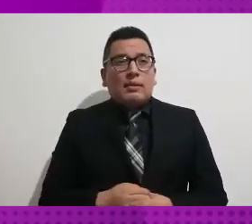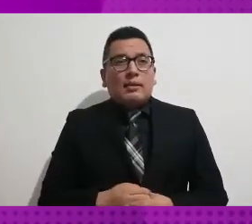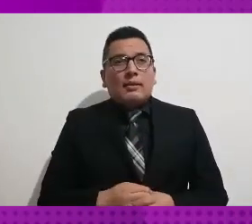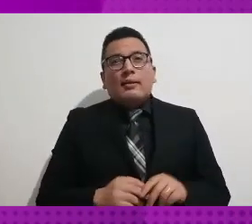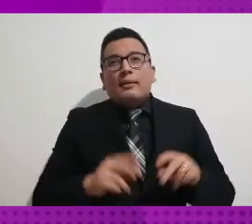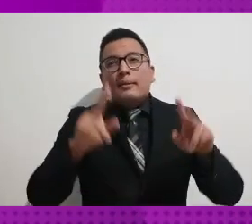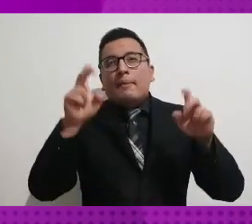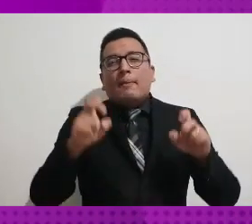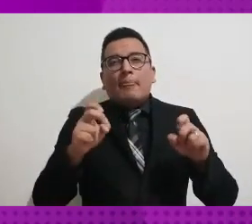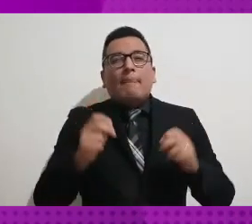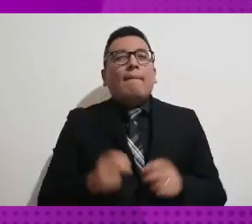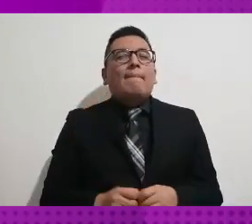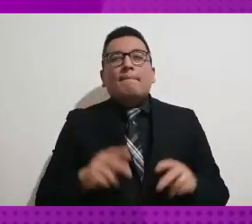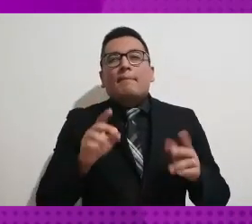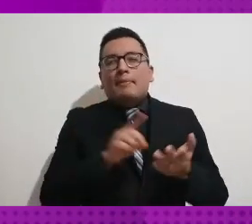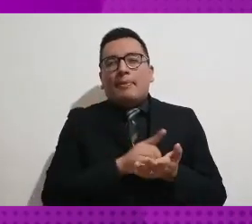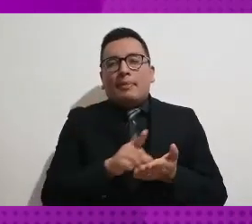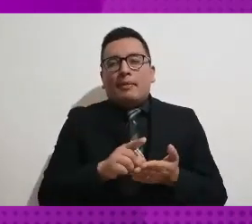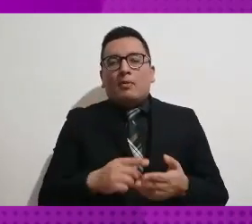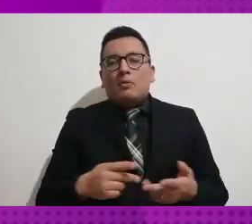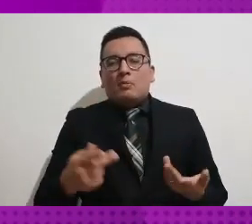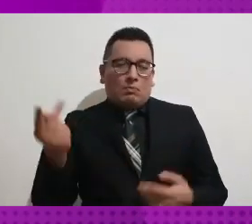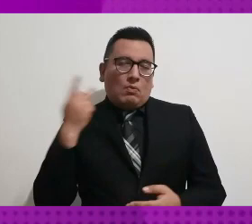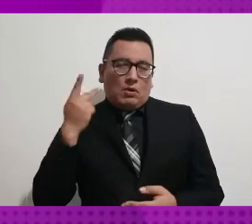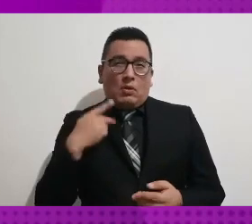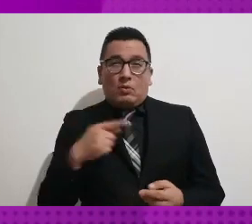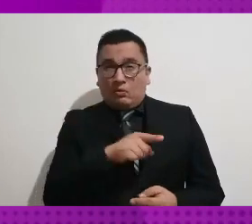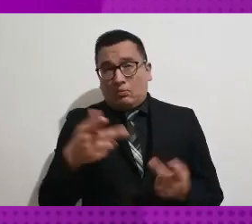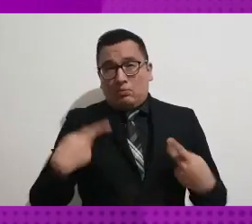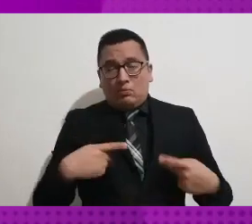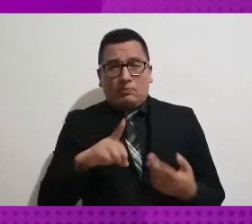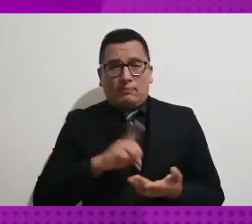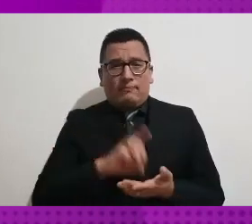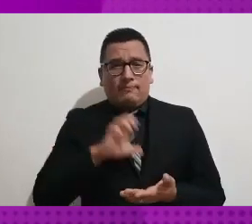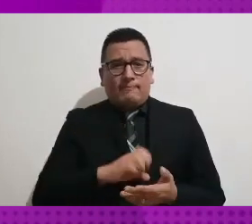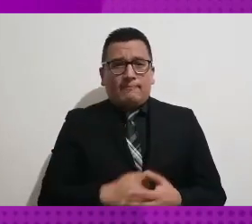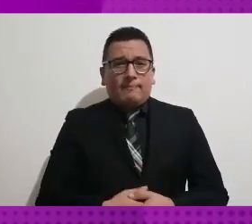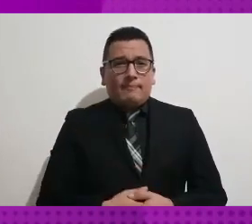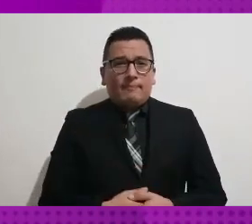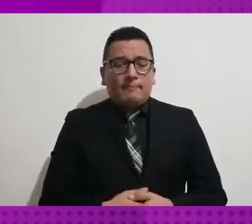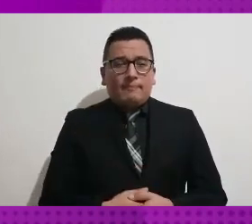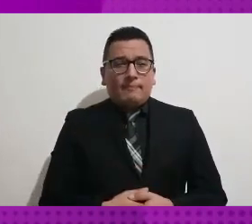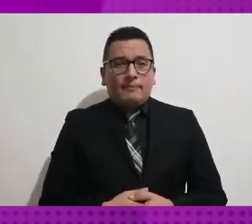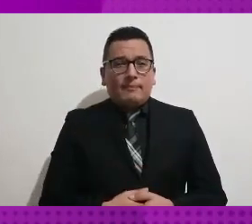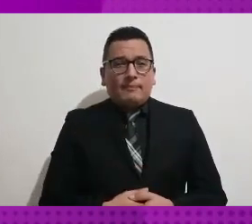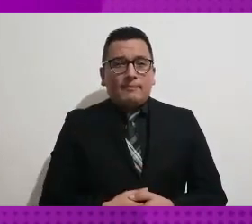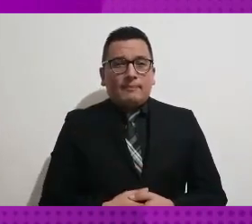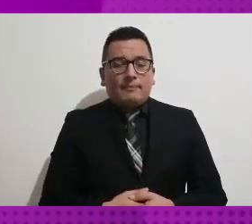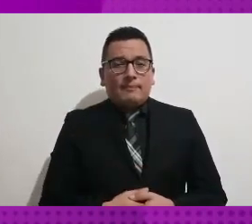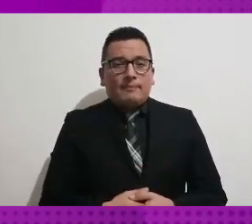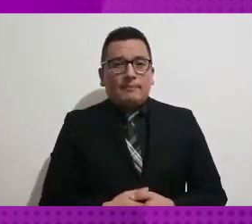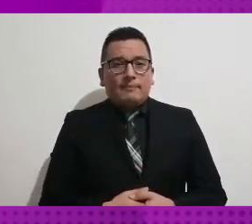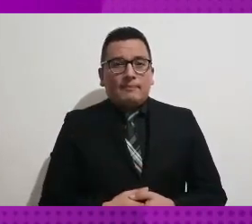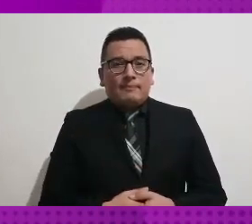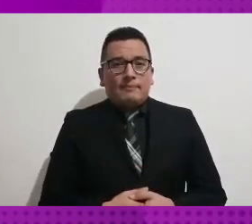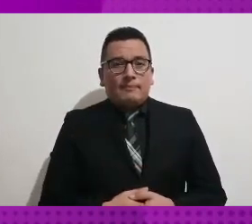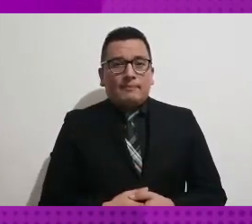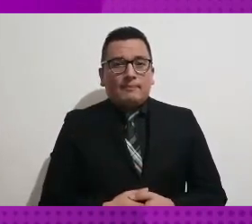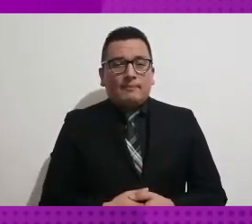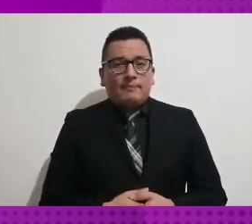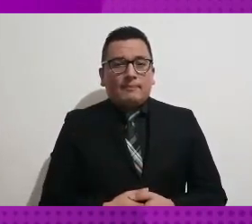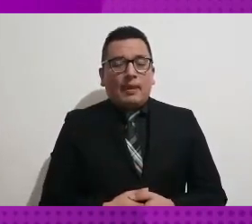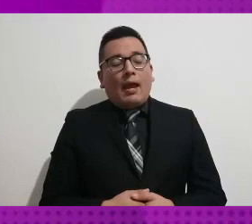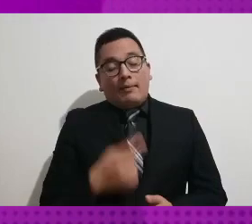a la protección de los derechos políticos de las personas con discapacidad. Pues mira, pues definitivamente el